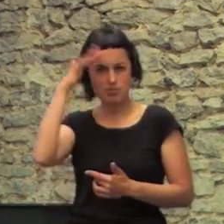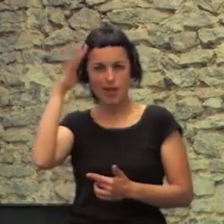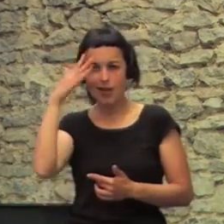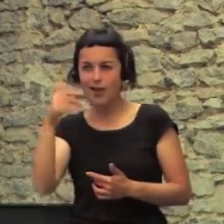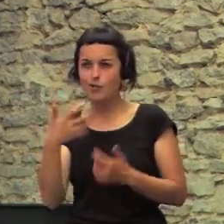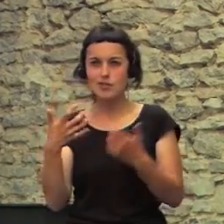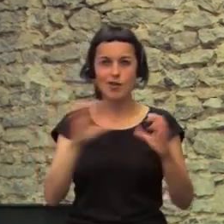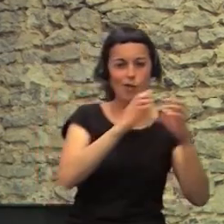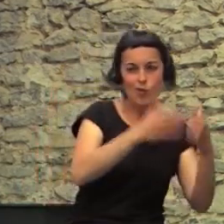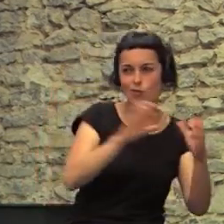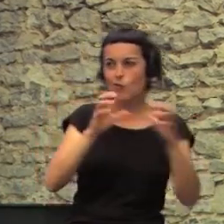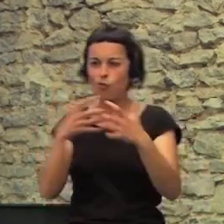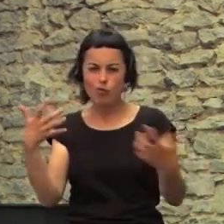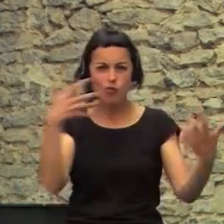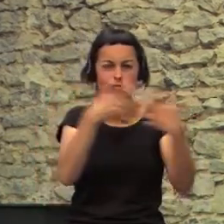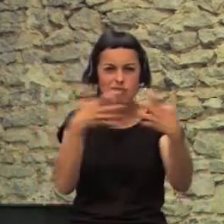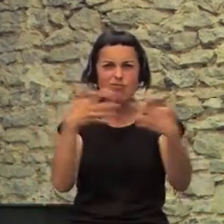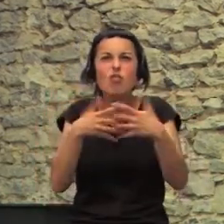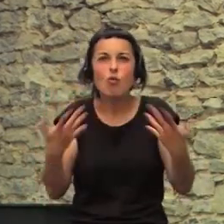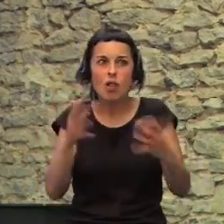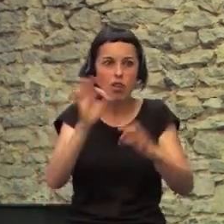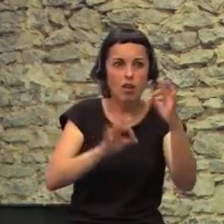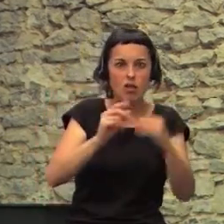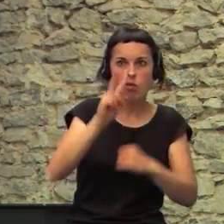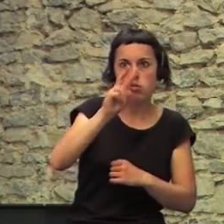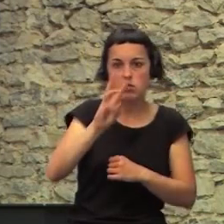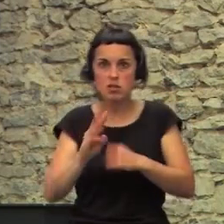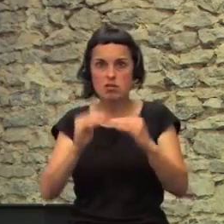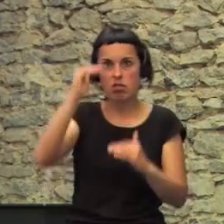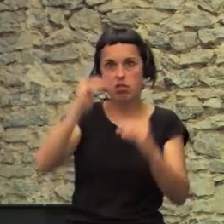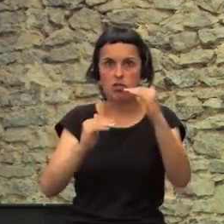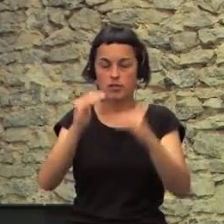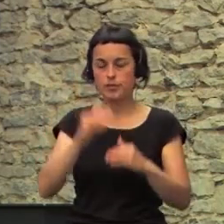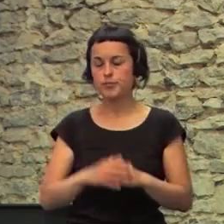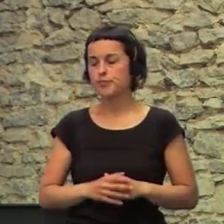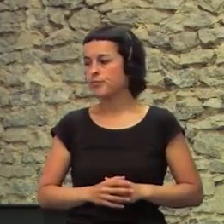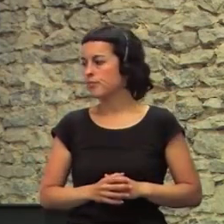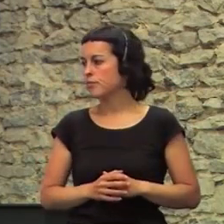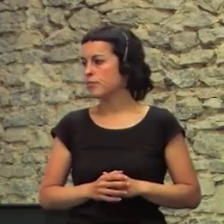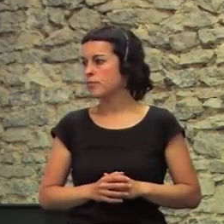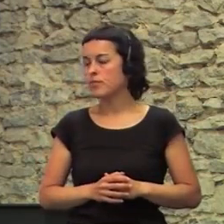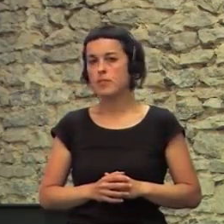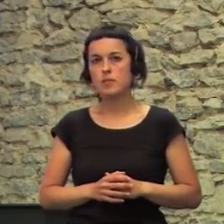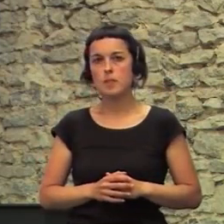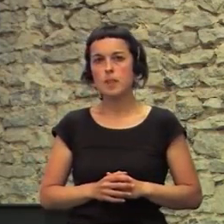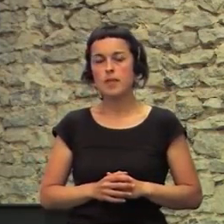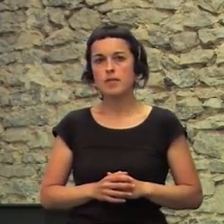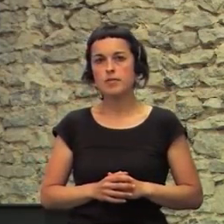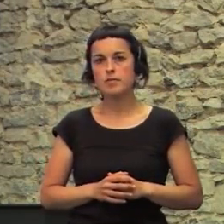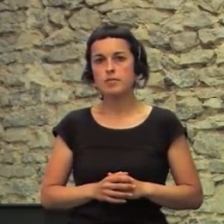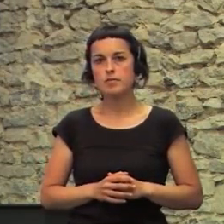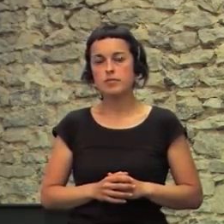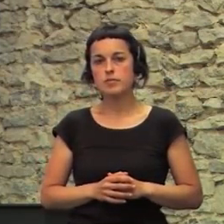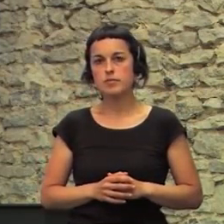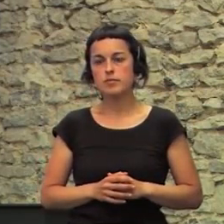las luchas, ¿no?, en qué niveles nos estamos moviendo. Bueno, hablábamos de eso, ¿no?, de una funcionalidad. La funcionalidad